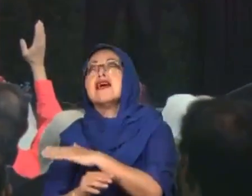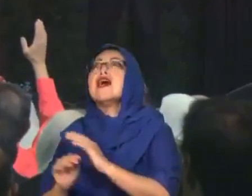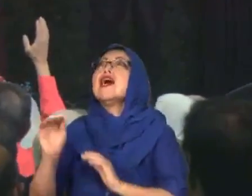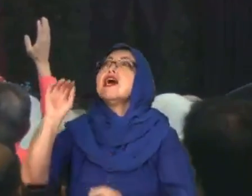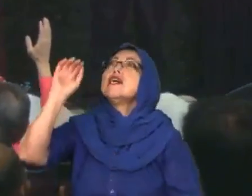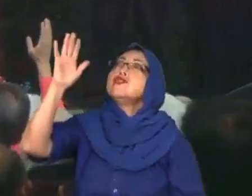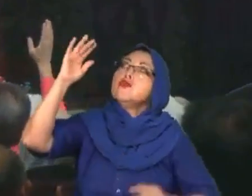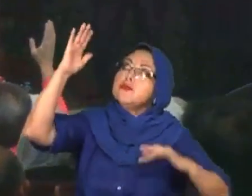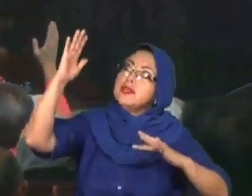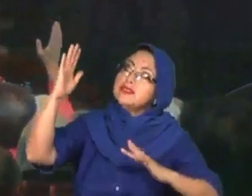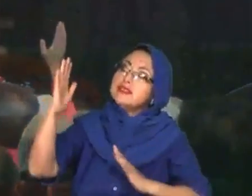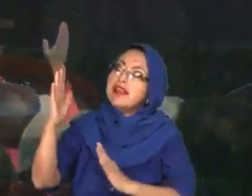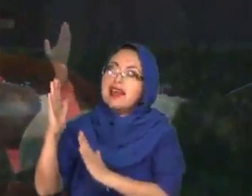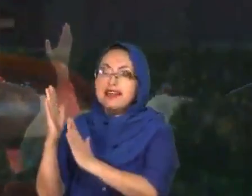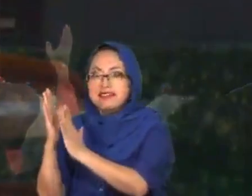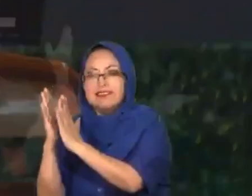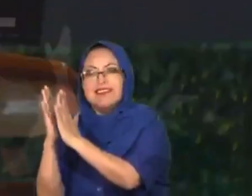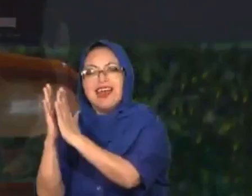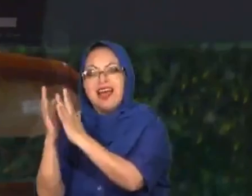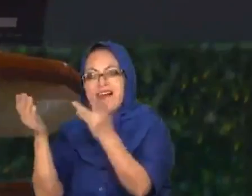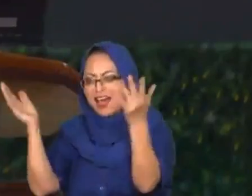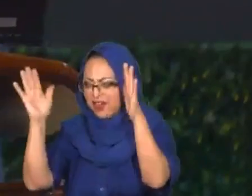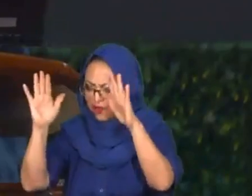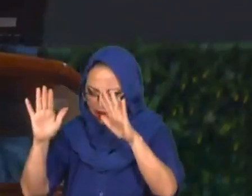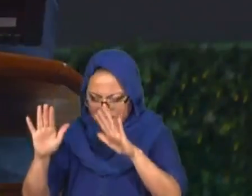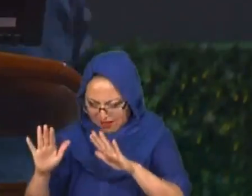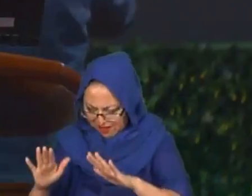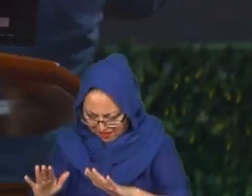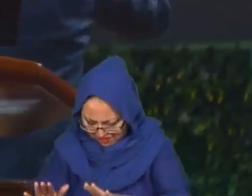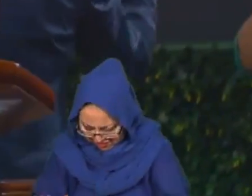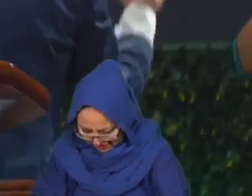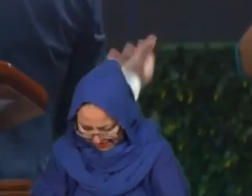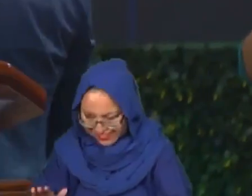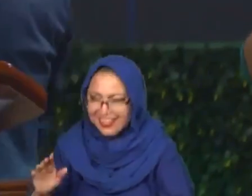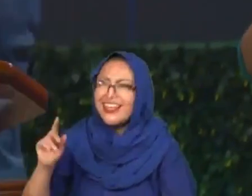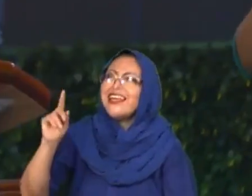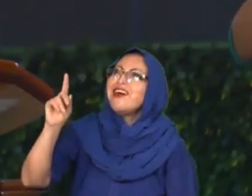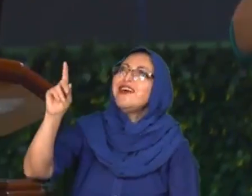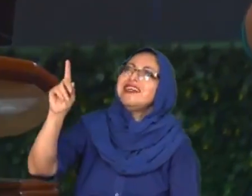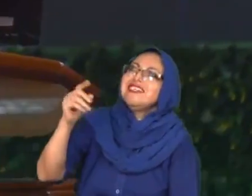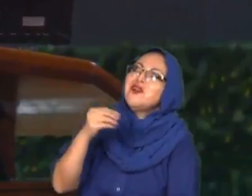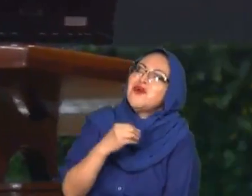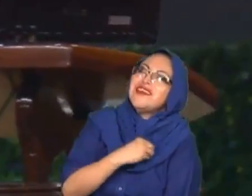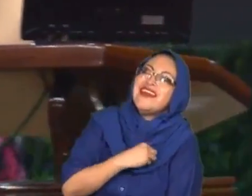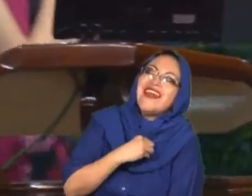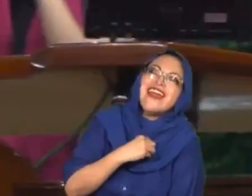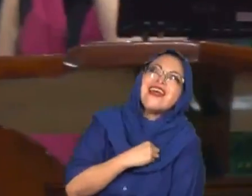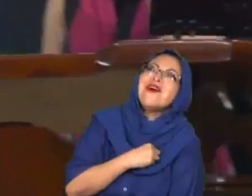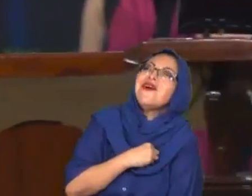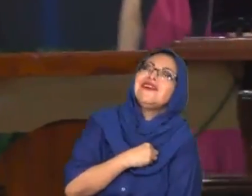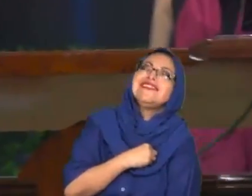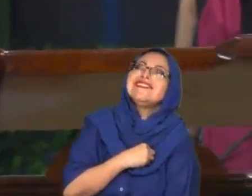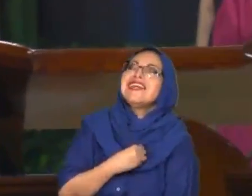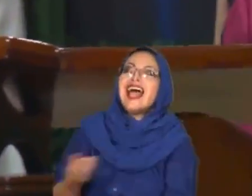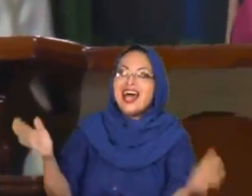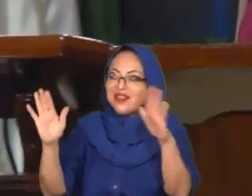lugar. Adorarte, en verdad yo quiero